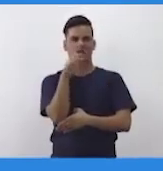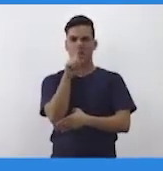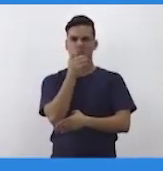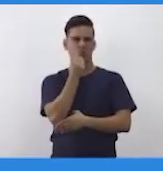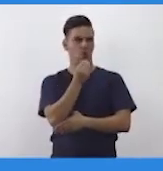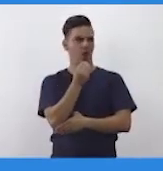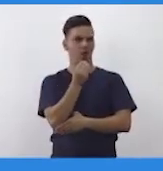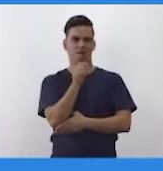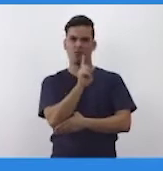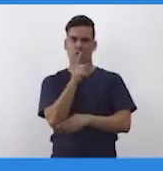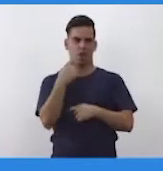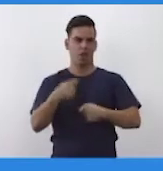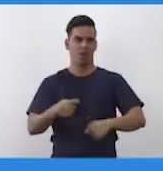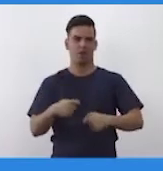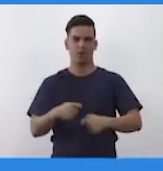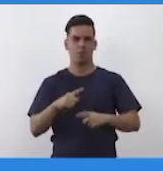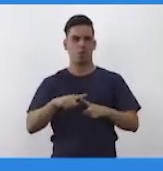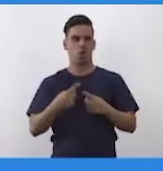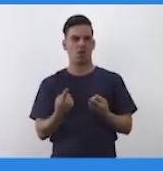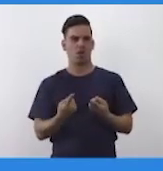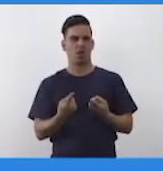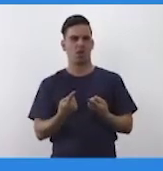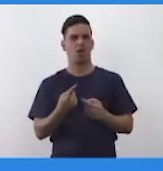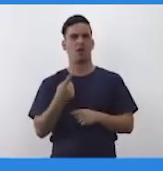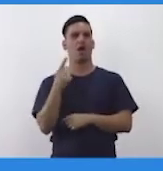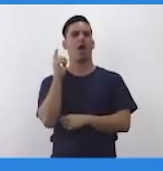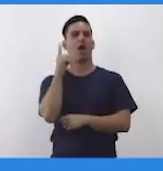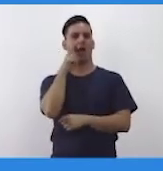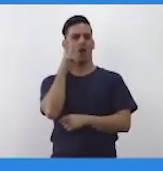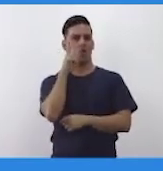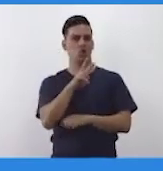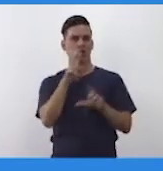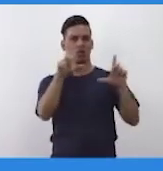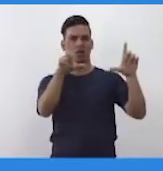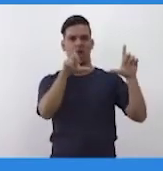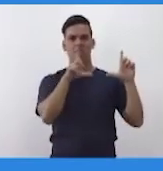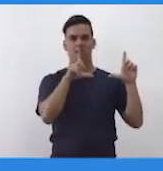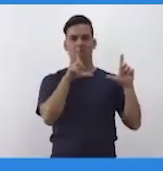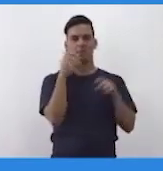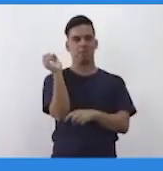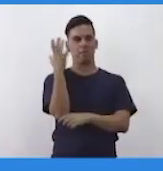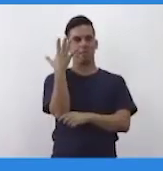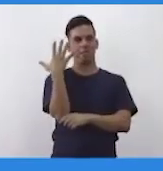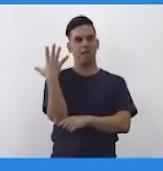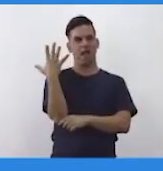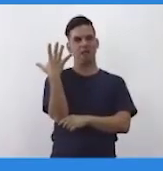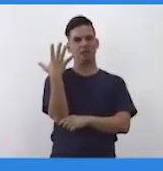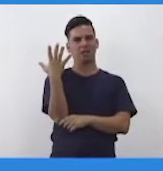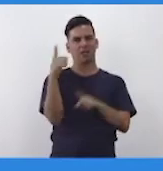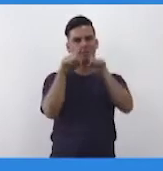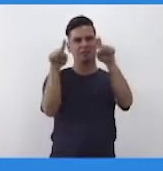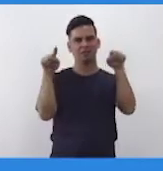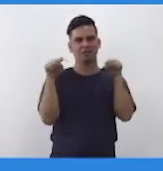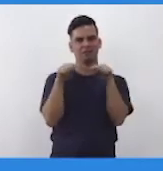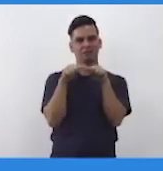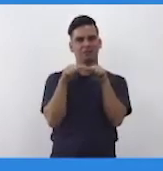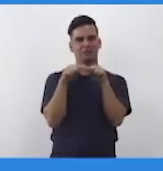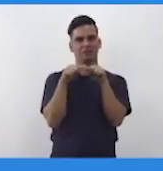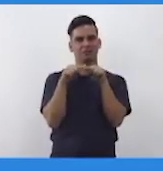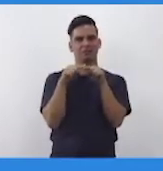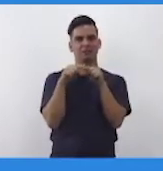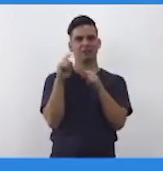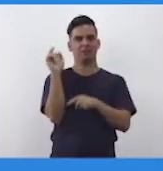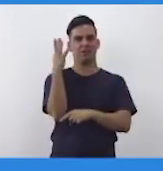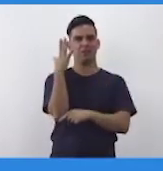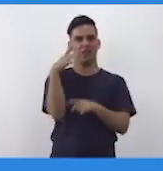Como producto final se emiten al ambiente una gran cantidad de dióxido de carbono. El